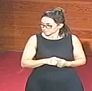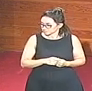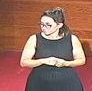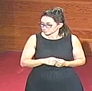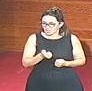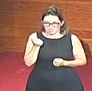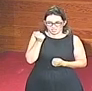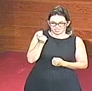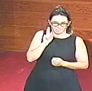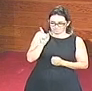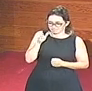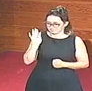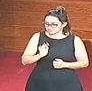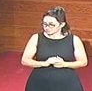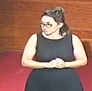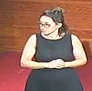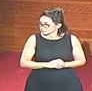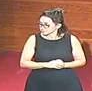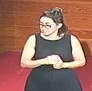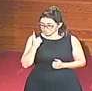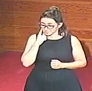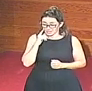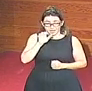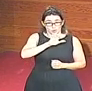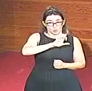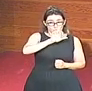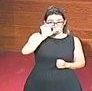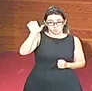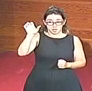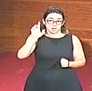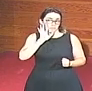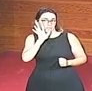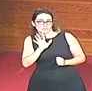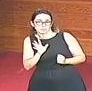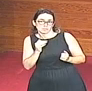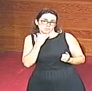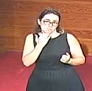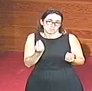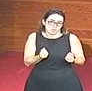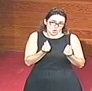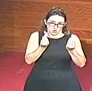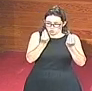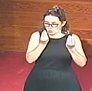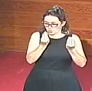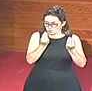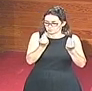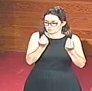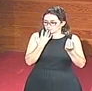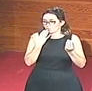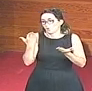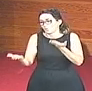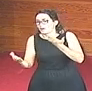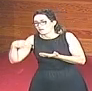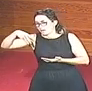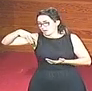dejar el láser porque no es lo mío. En Europa parece que las cosas están mejor. Hombre, si miramos el Magreb, que es